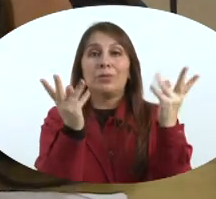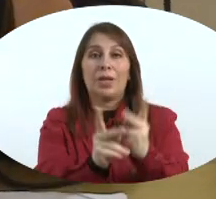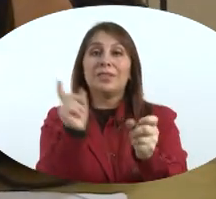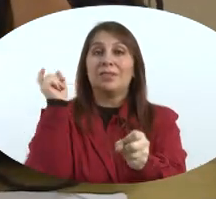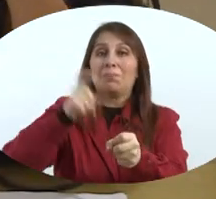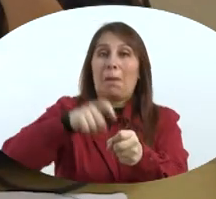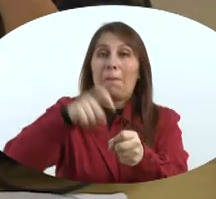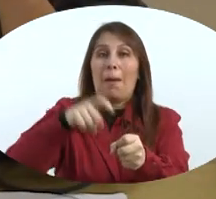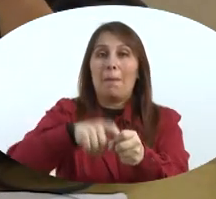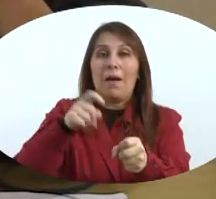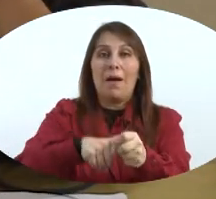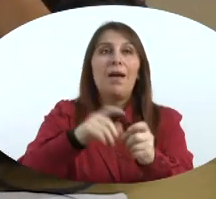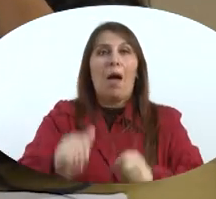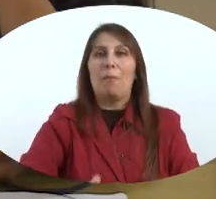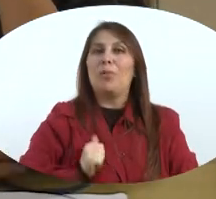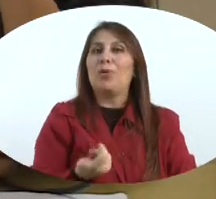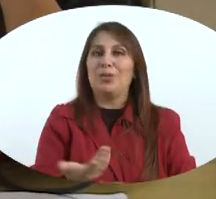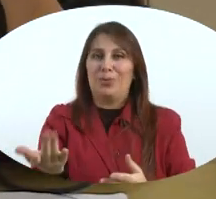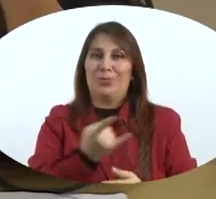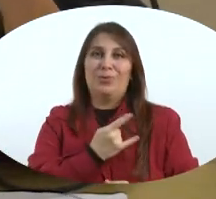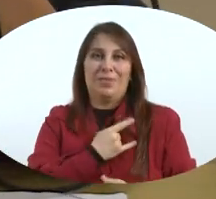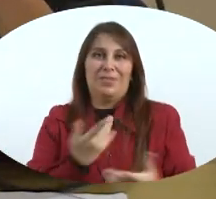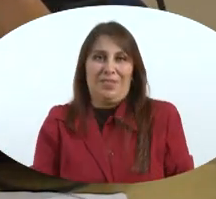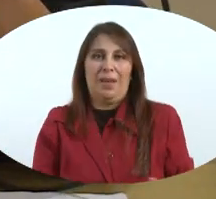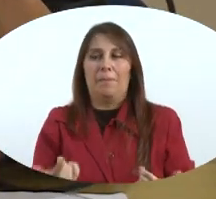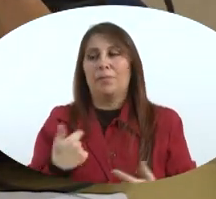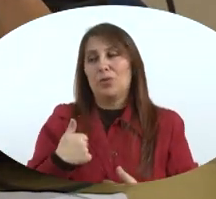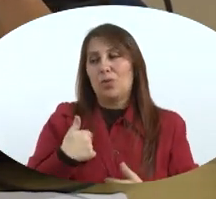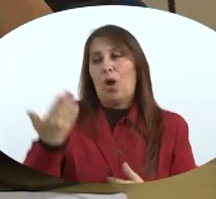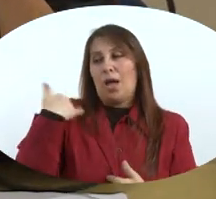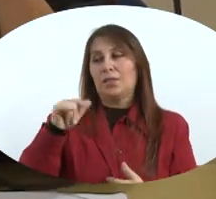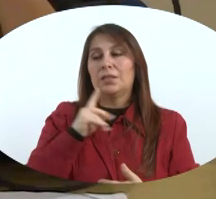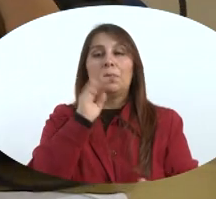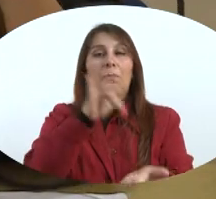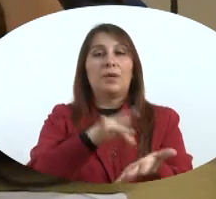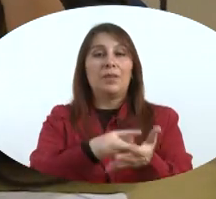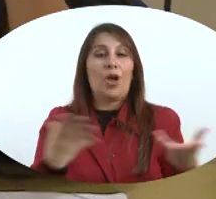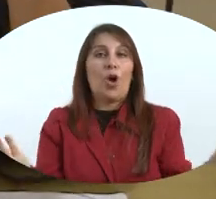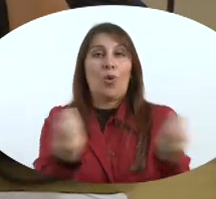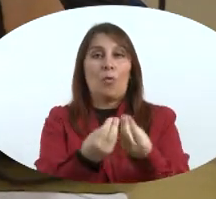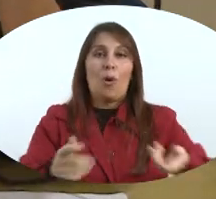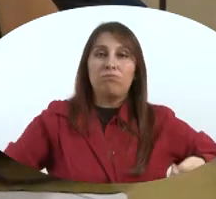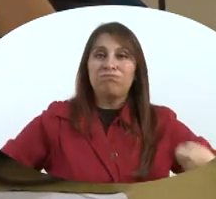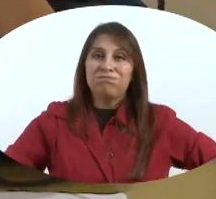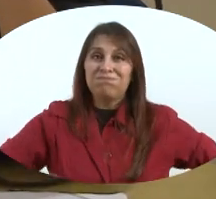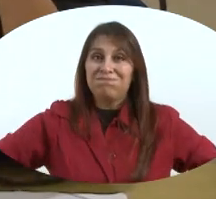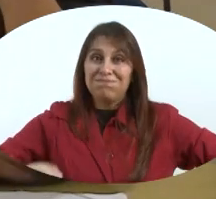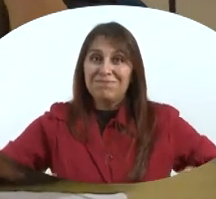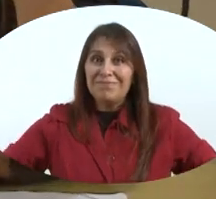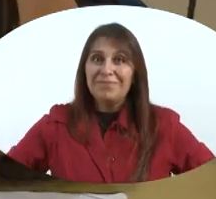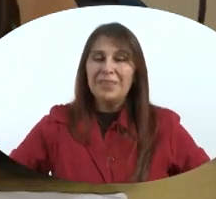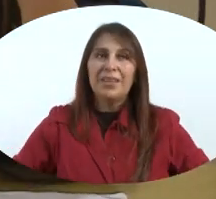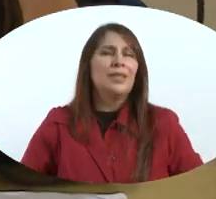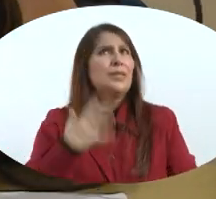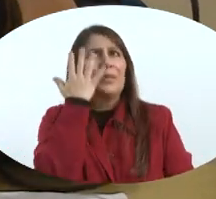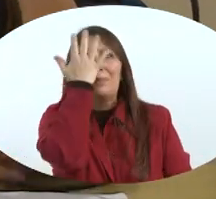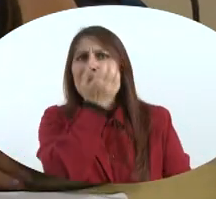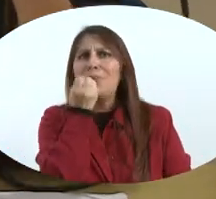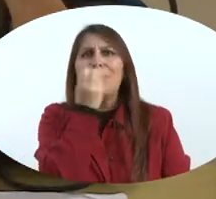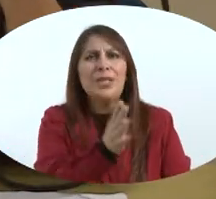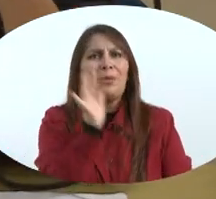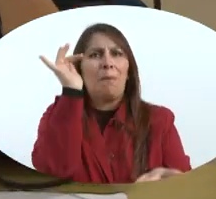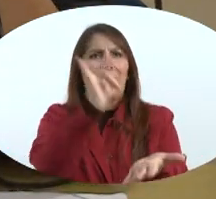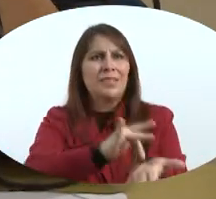aprovechen la universidad de esta manera yo participe en el grupo de danza folklórica y de tipo dar cuenta de lo bonito que